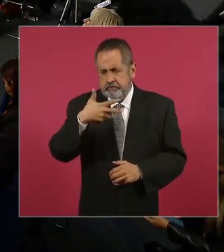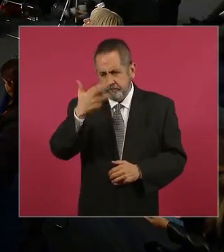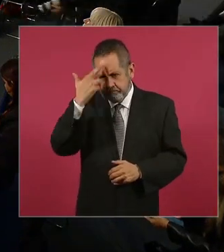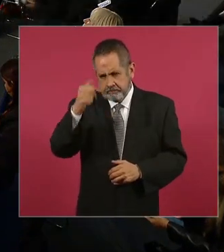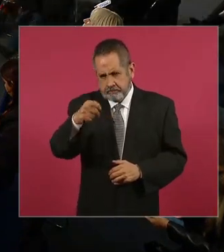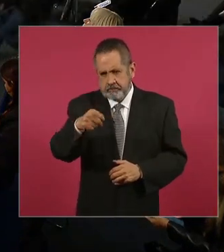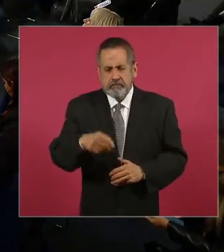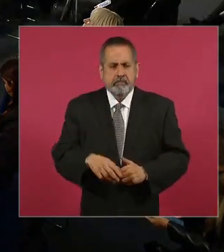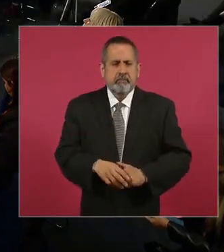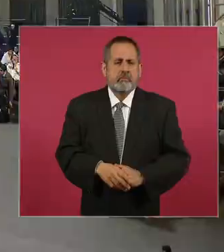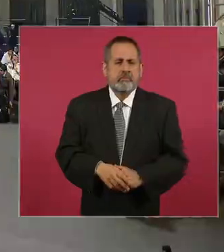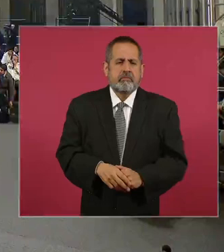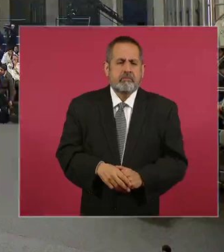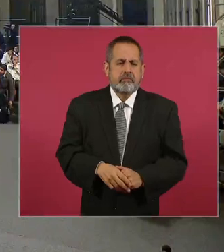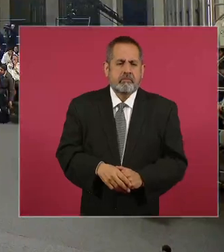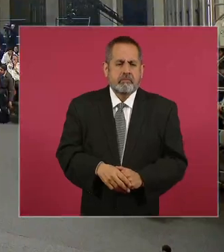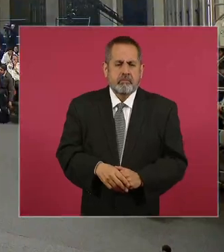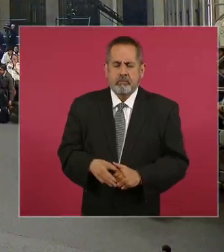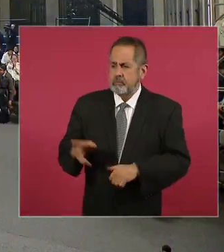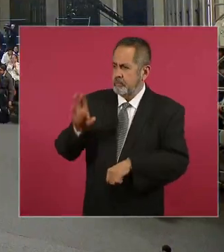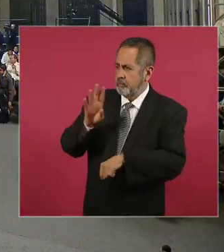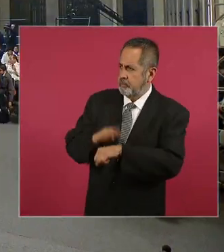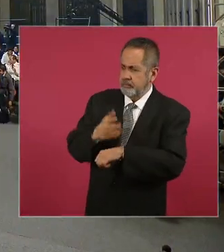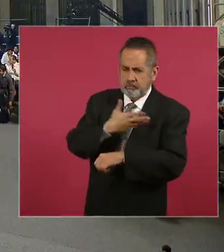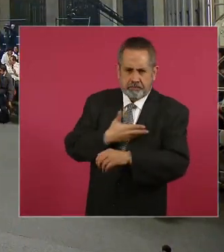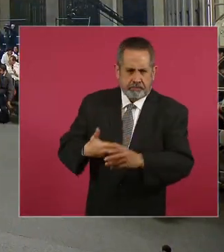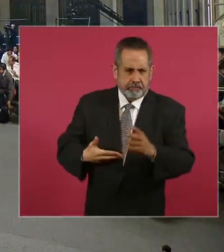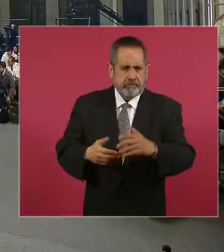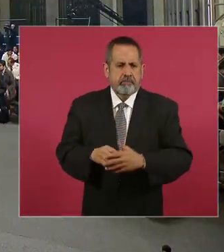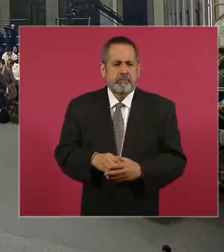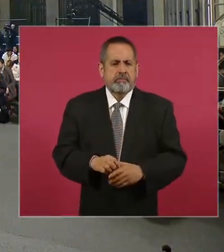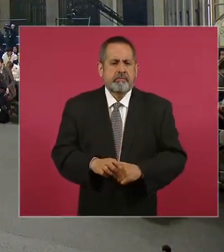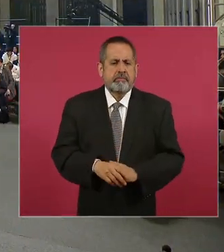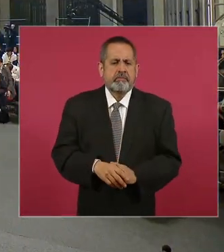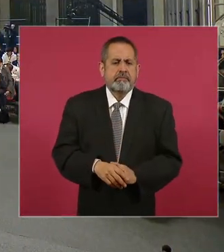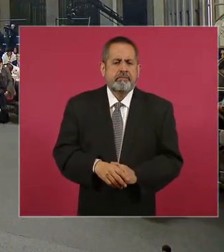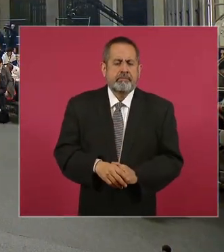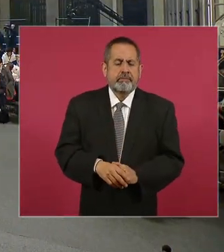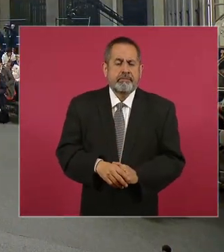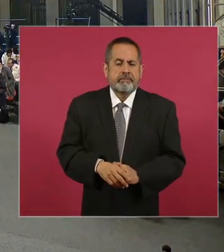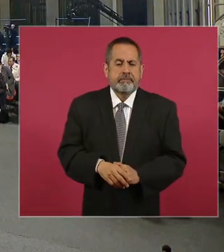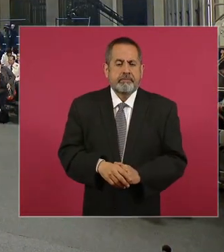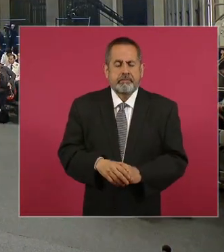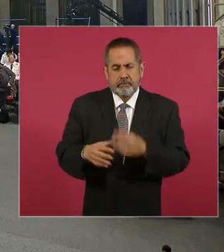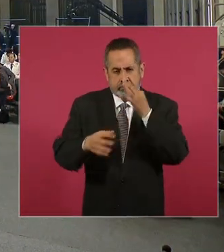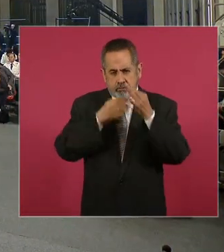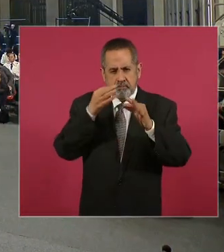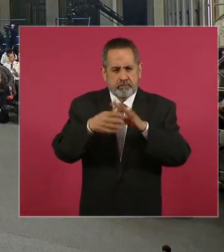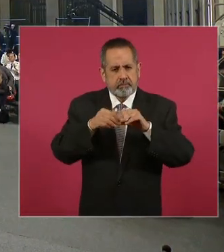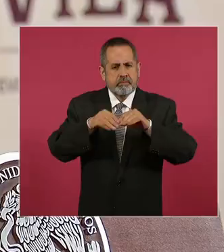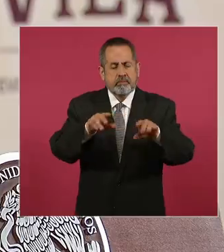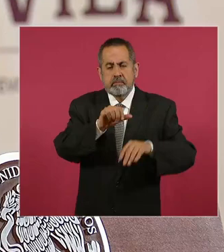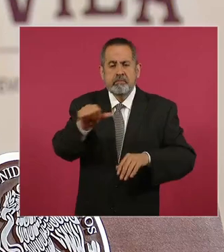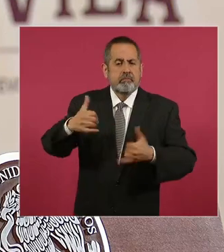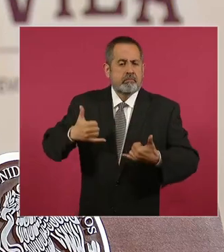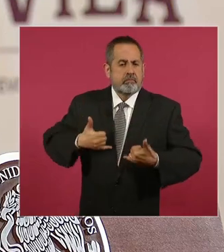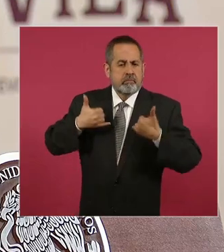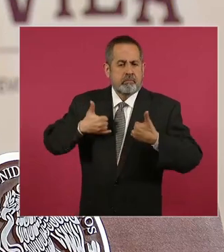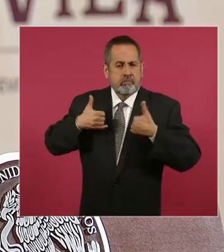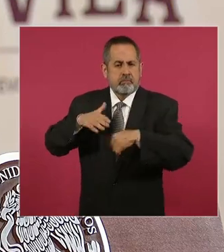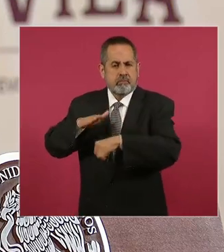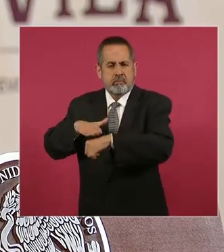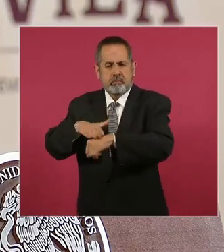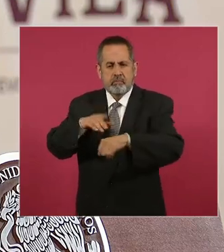tienes razón. Sí, con su permiso, presidente, pues bueno, informar y decirle a los jóvenes en